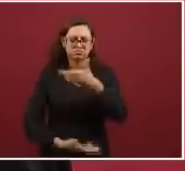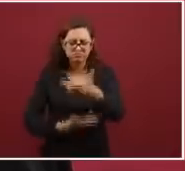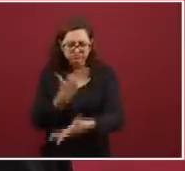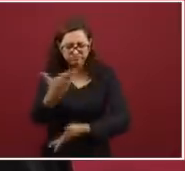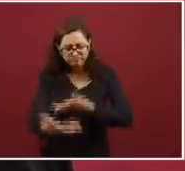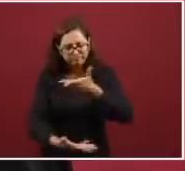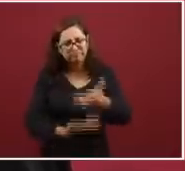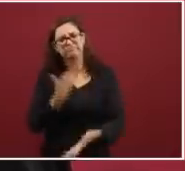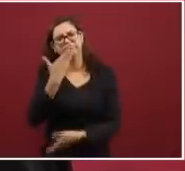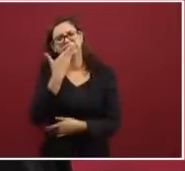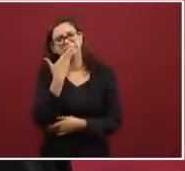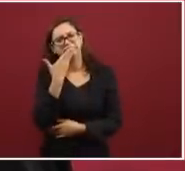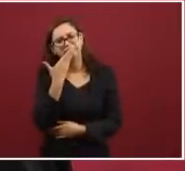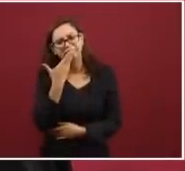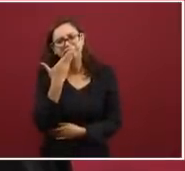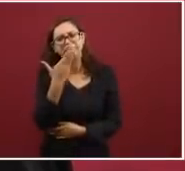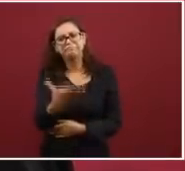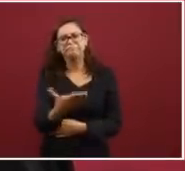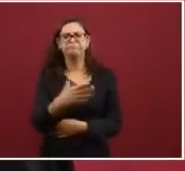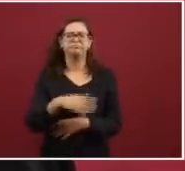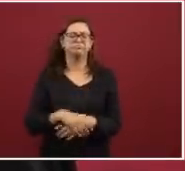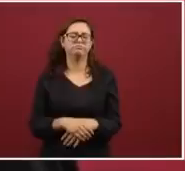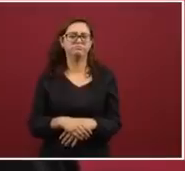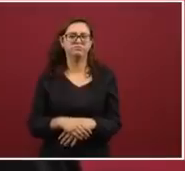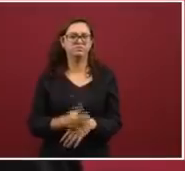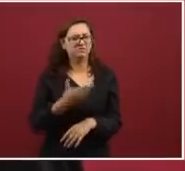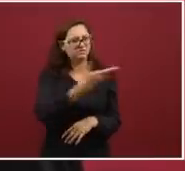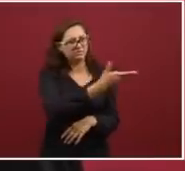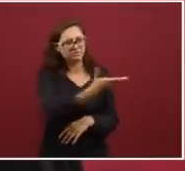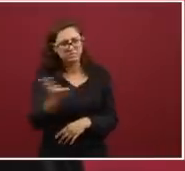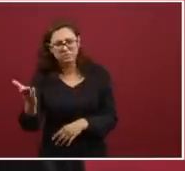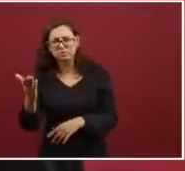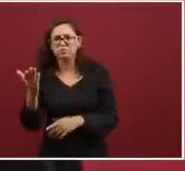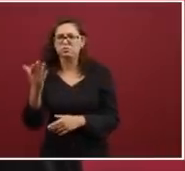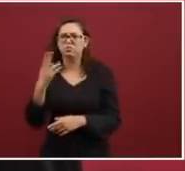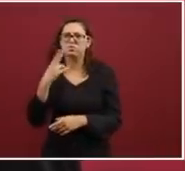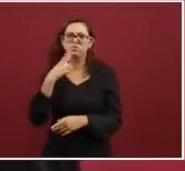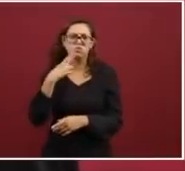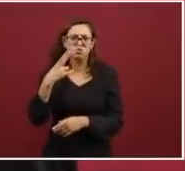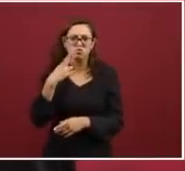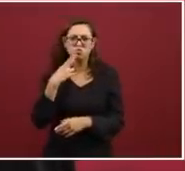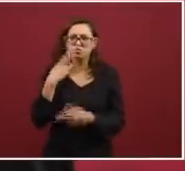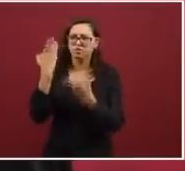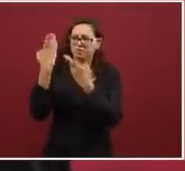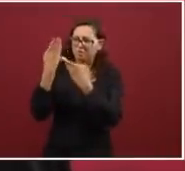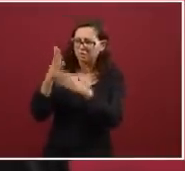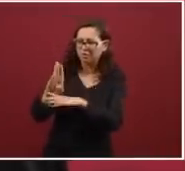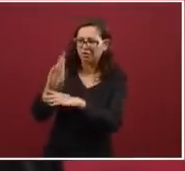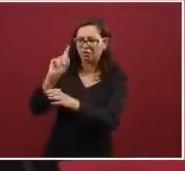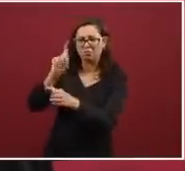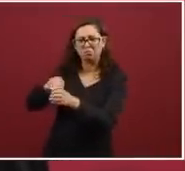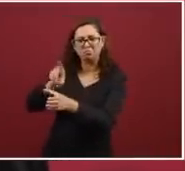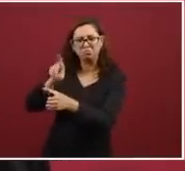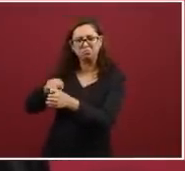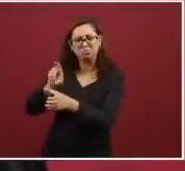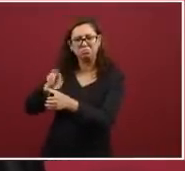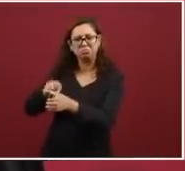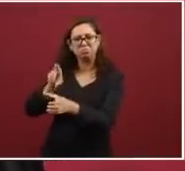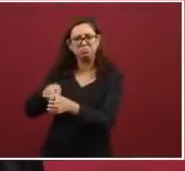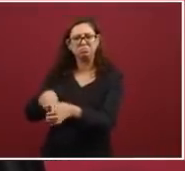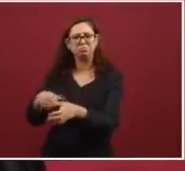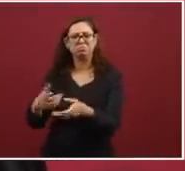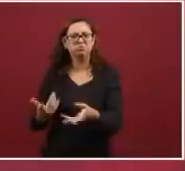a los usuarios, a los clientes, que no tengamos nosotros que